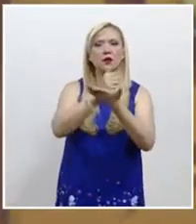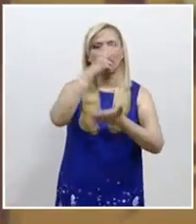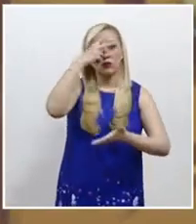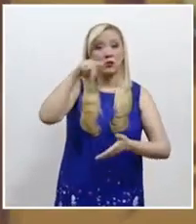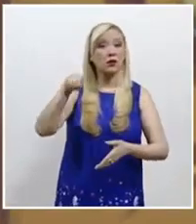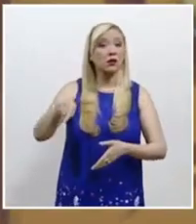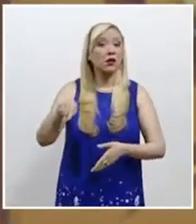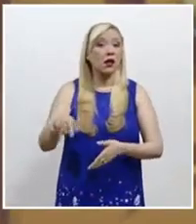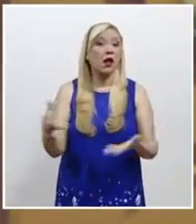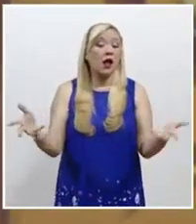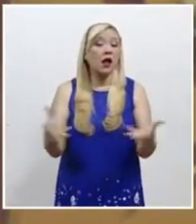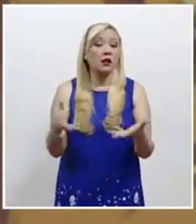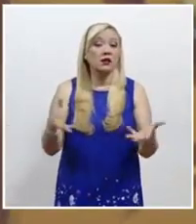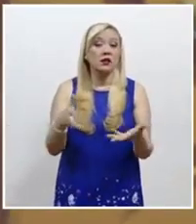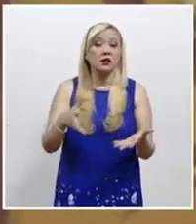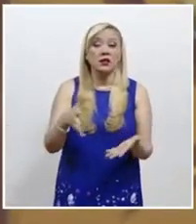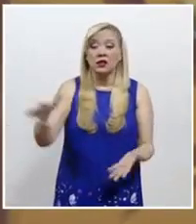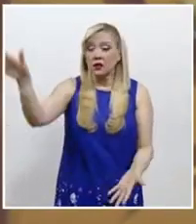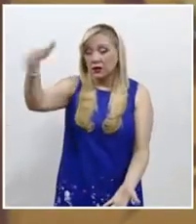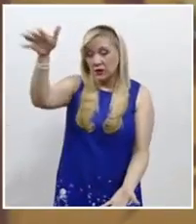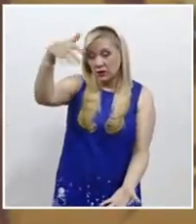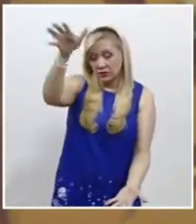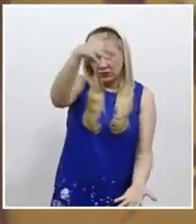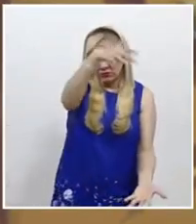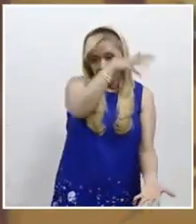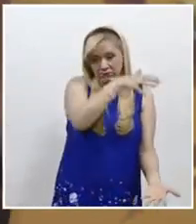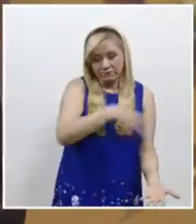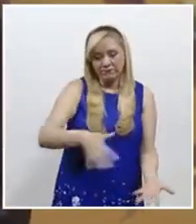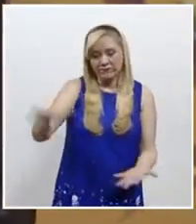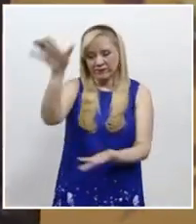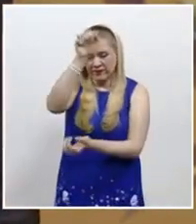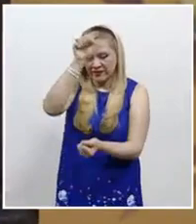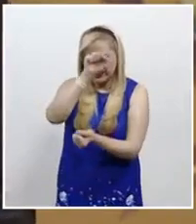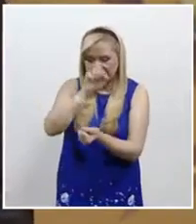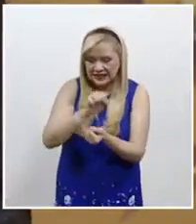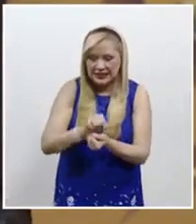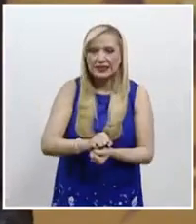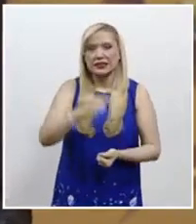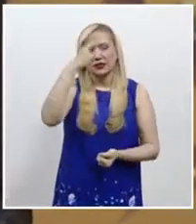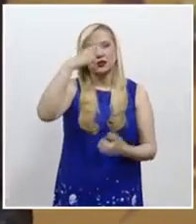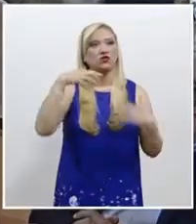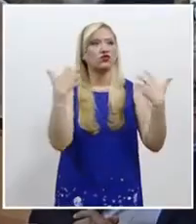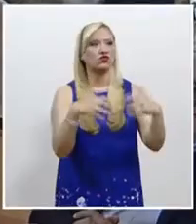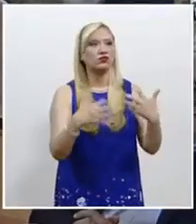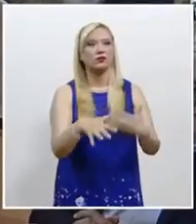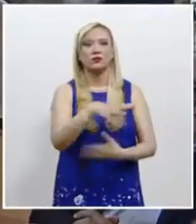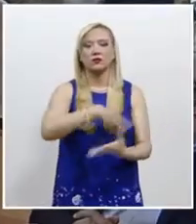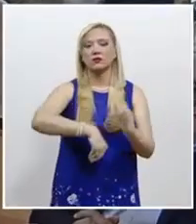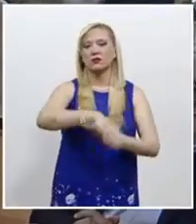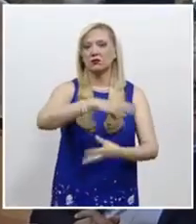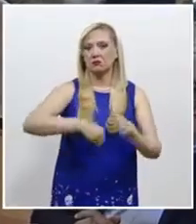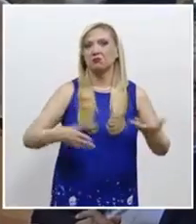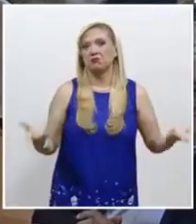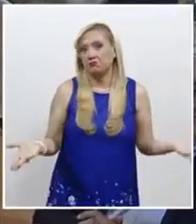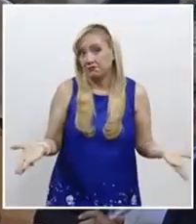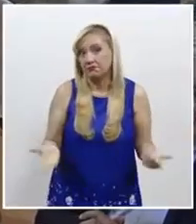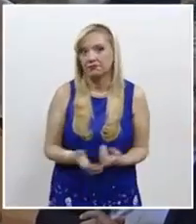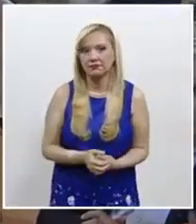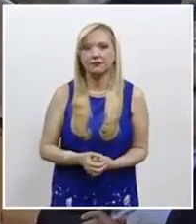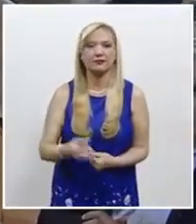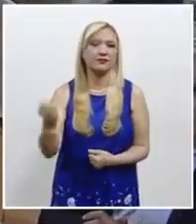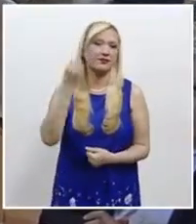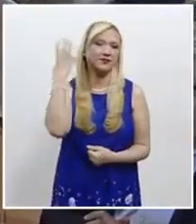dedican exclusivamente al acopio de desechos comerciales, industriales, etcétera. En el marco de un foro organizado